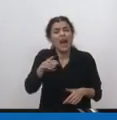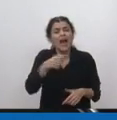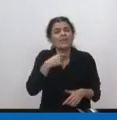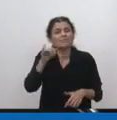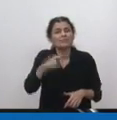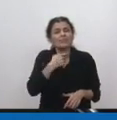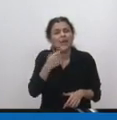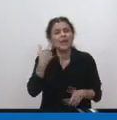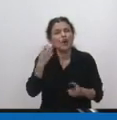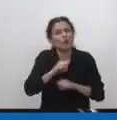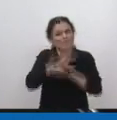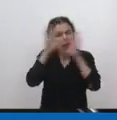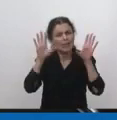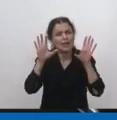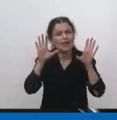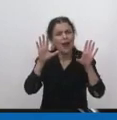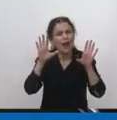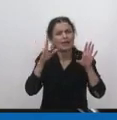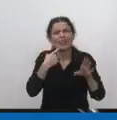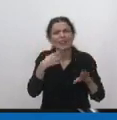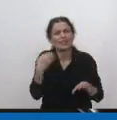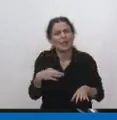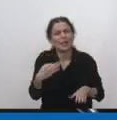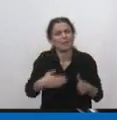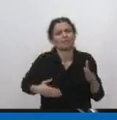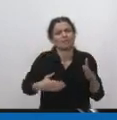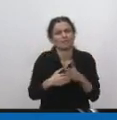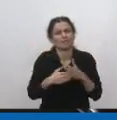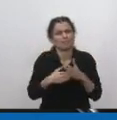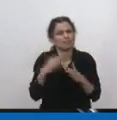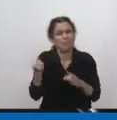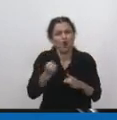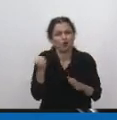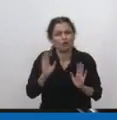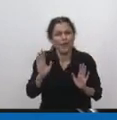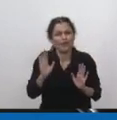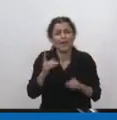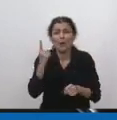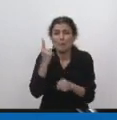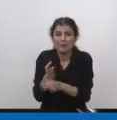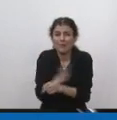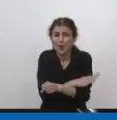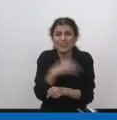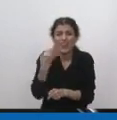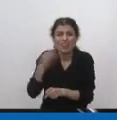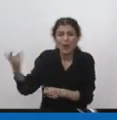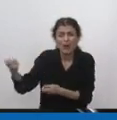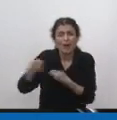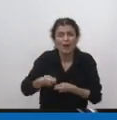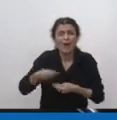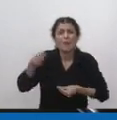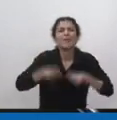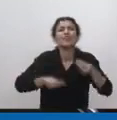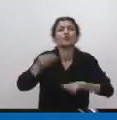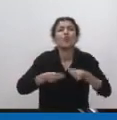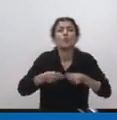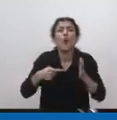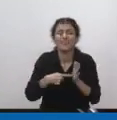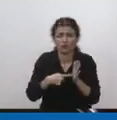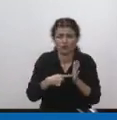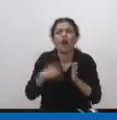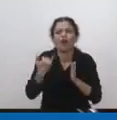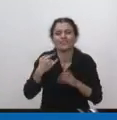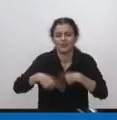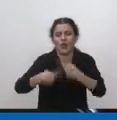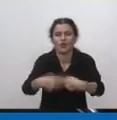recalcar que es fundamental tener un presupuesto. Este DNU fue una de